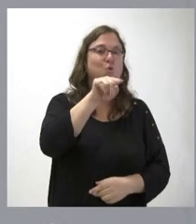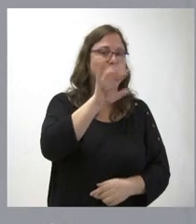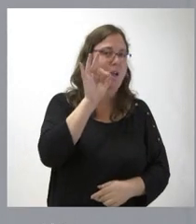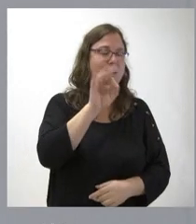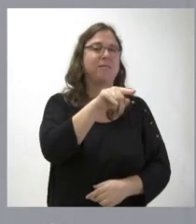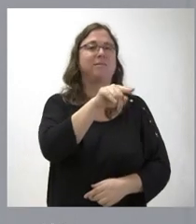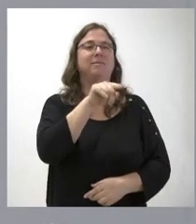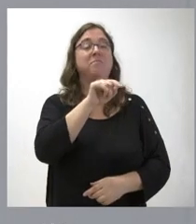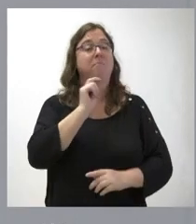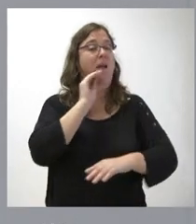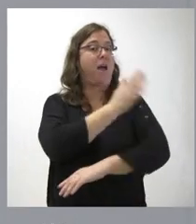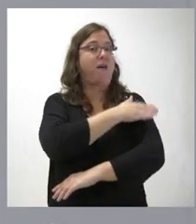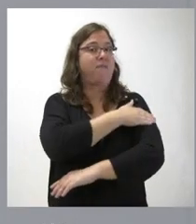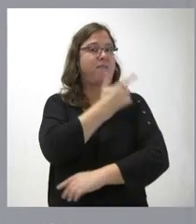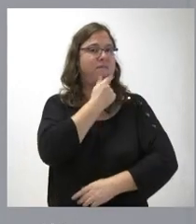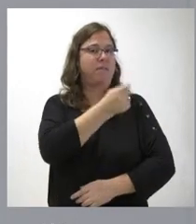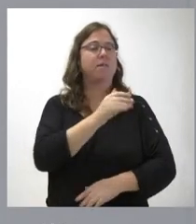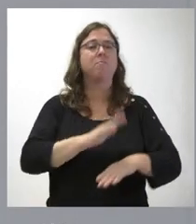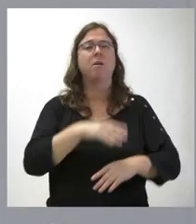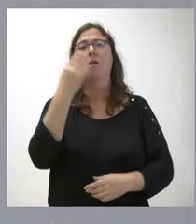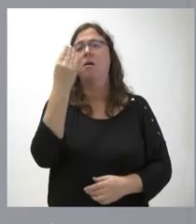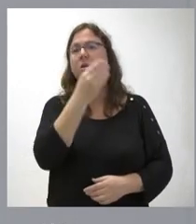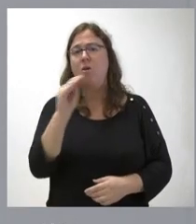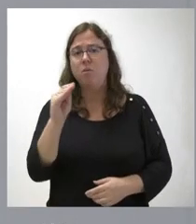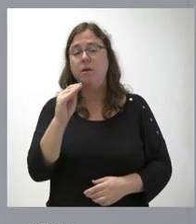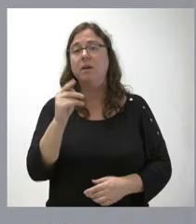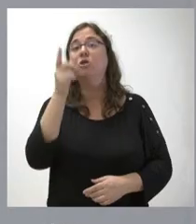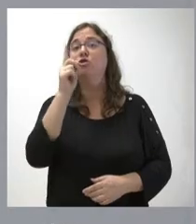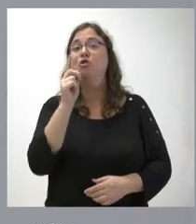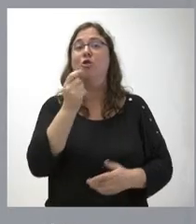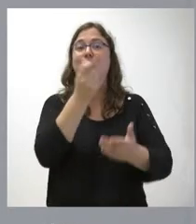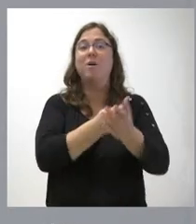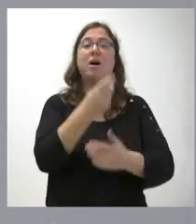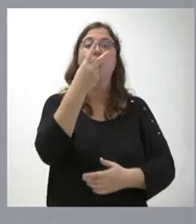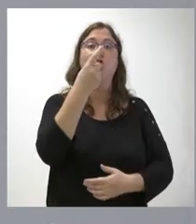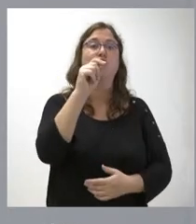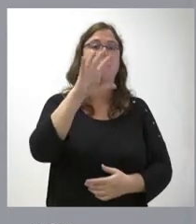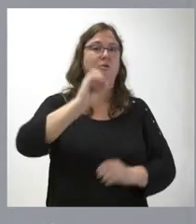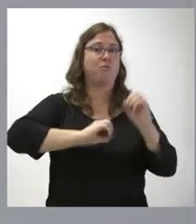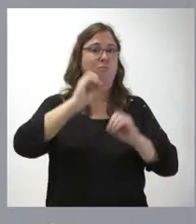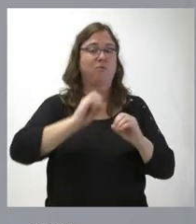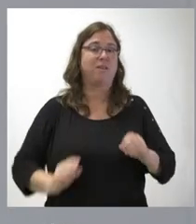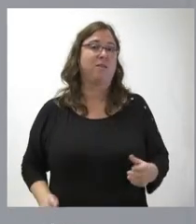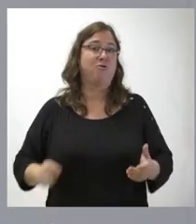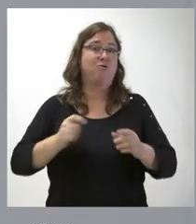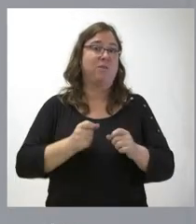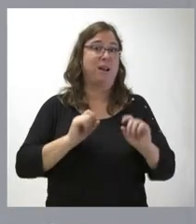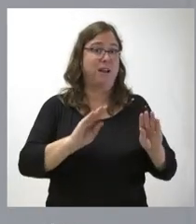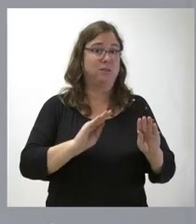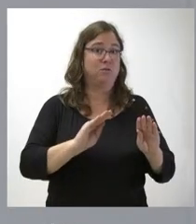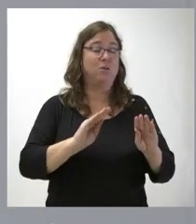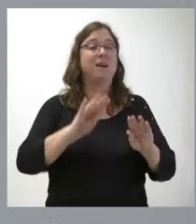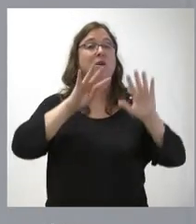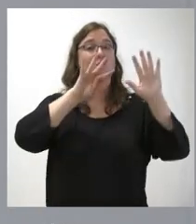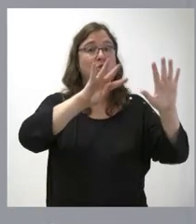aval para la vivienda para que el los jóvenes solo tengan que poner el 2,5 por del coste de la vivienda y el